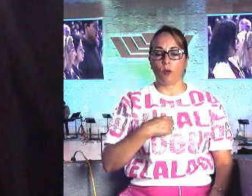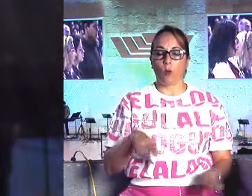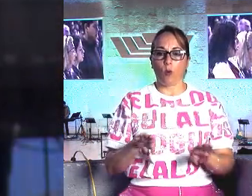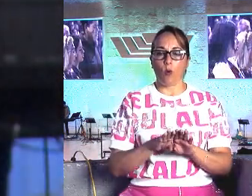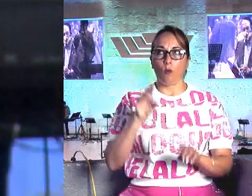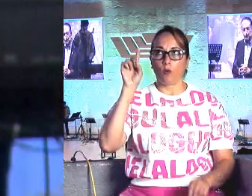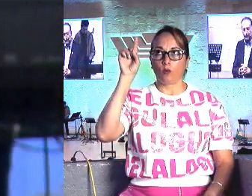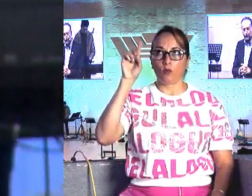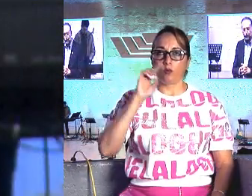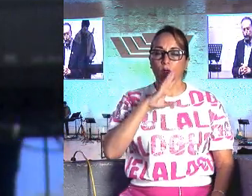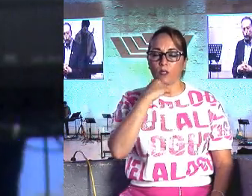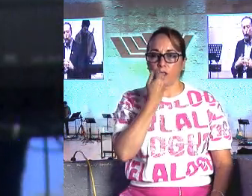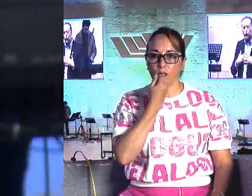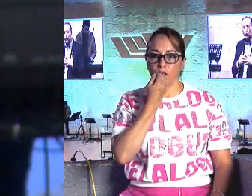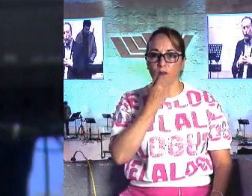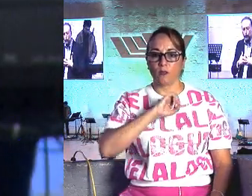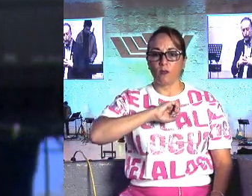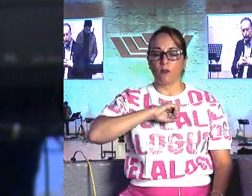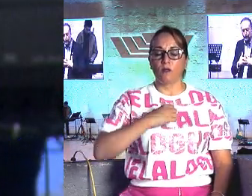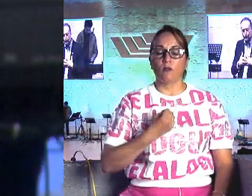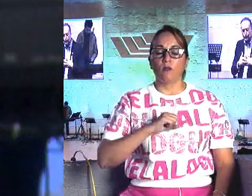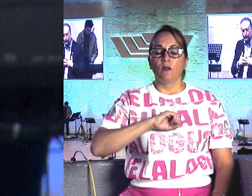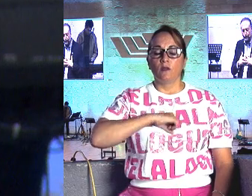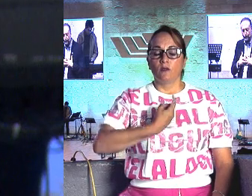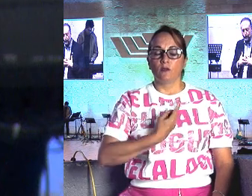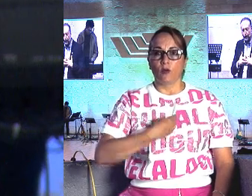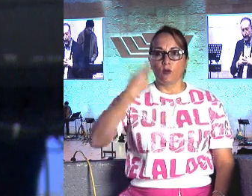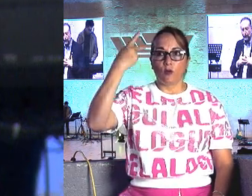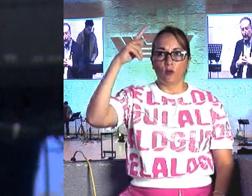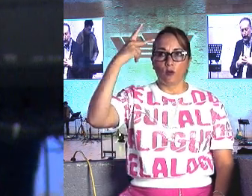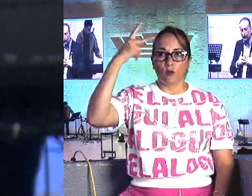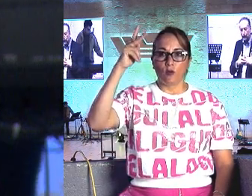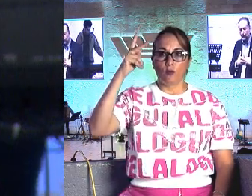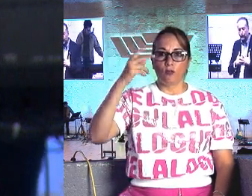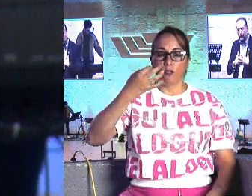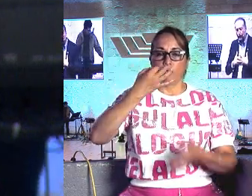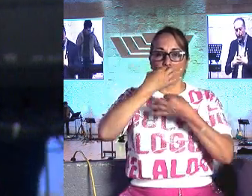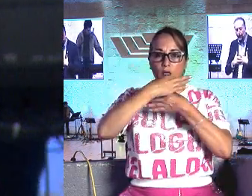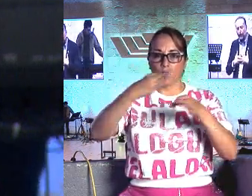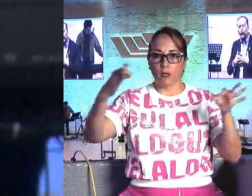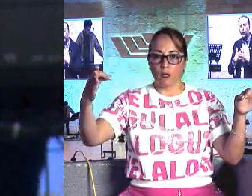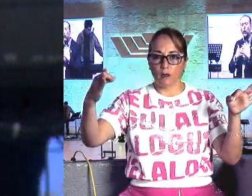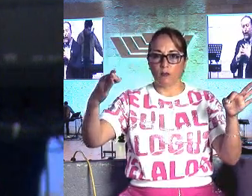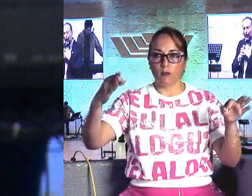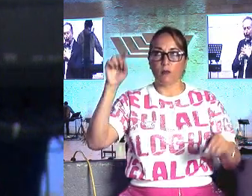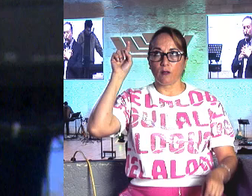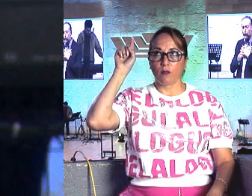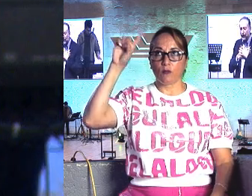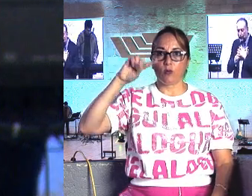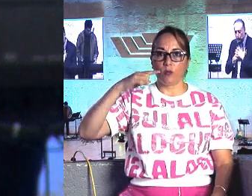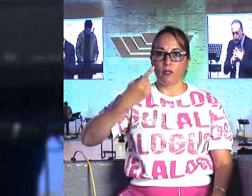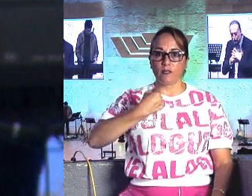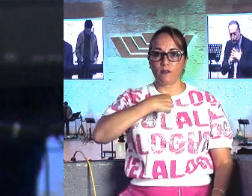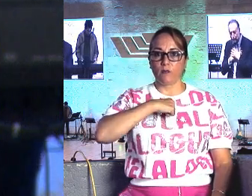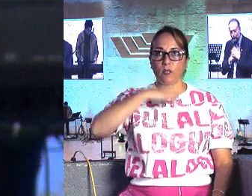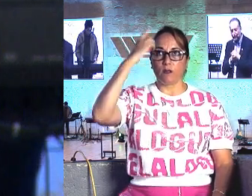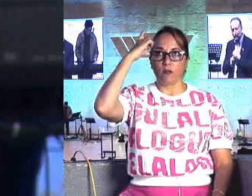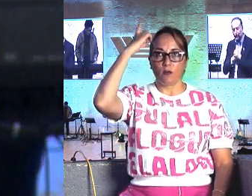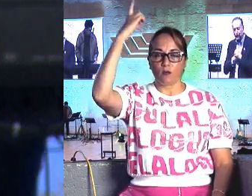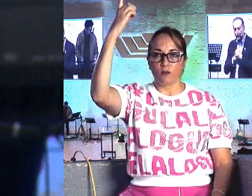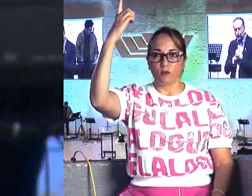quieras. Soy tuyo y declaro que tú eres mi Dios.